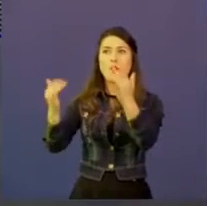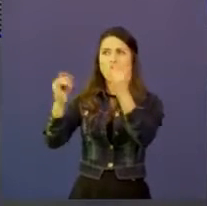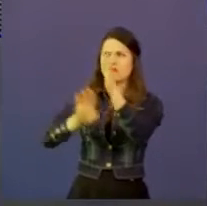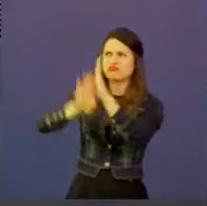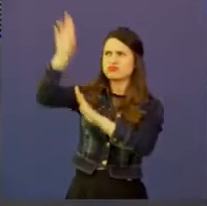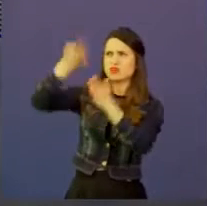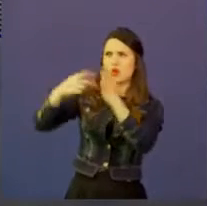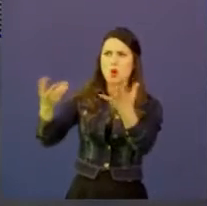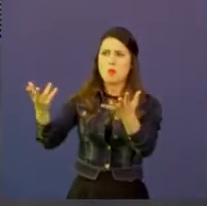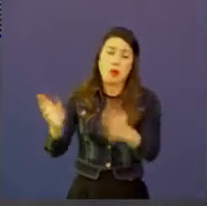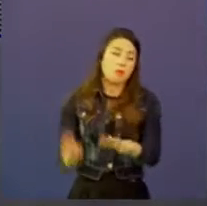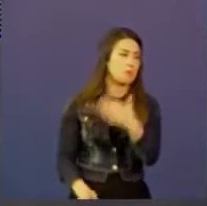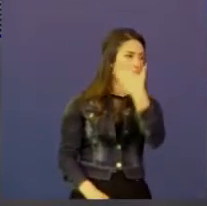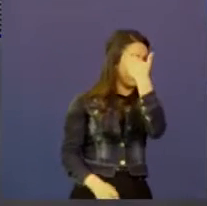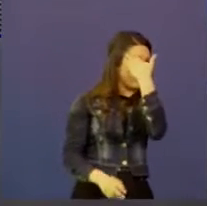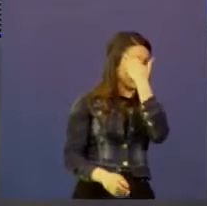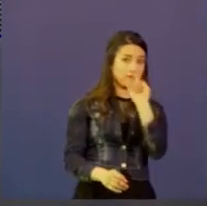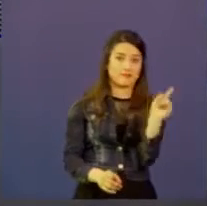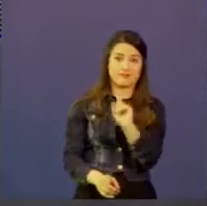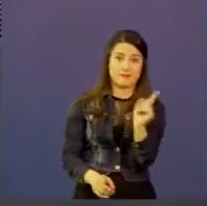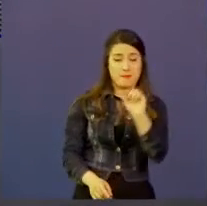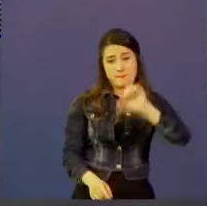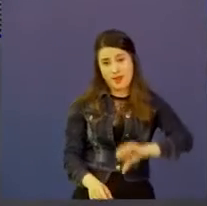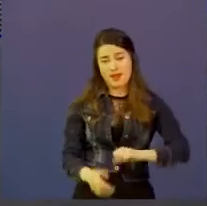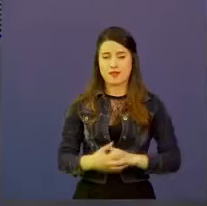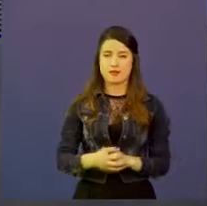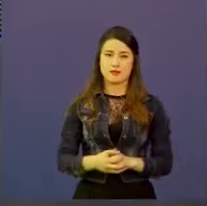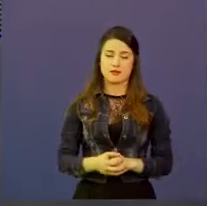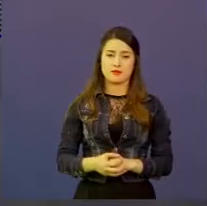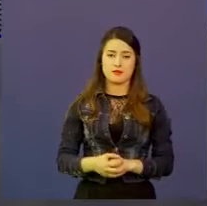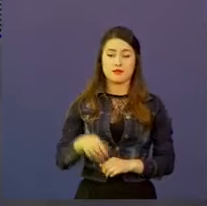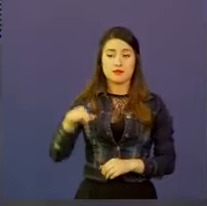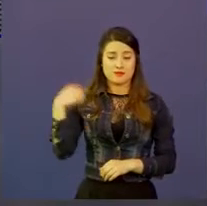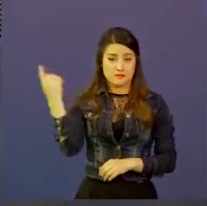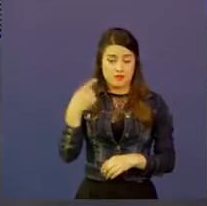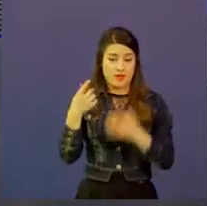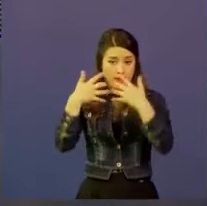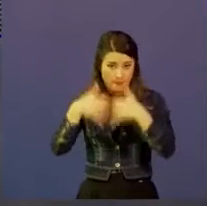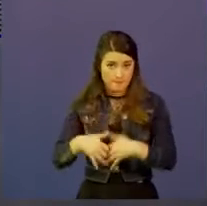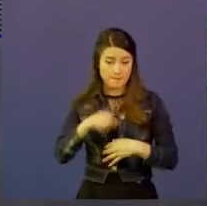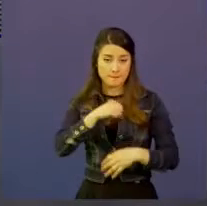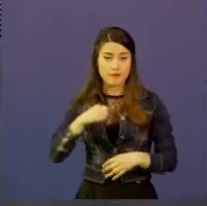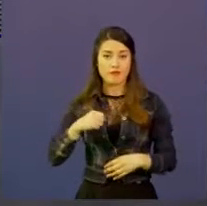como empresas tenemos la obligación, pues primero,